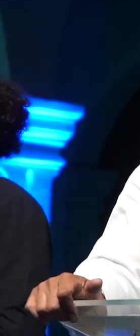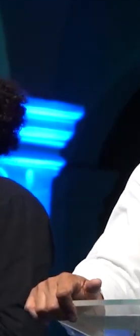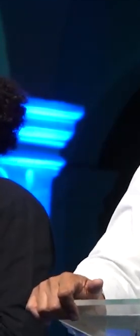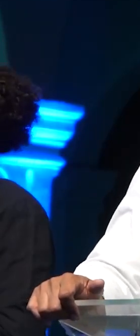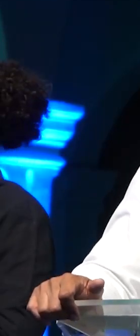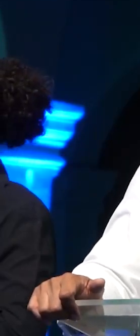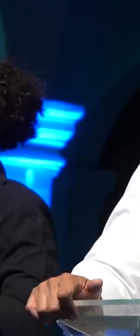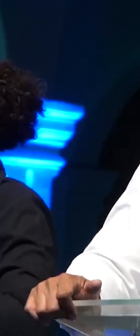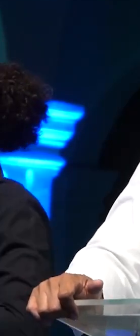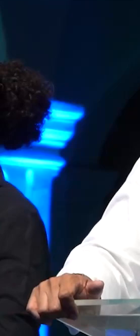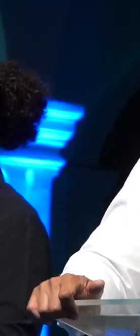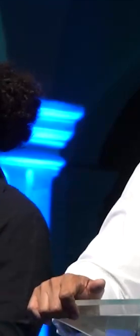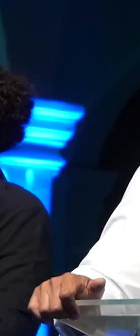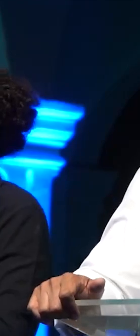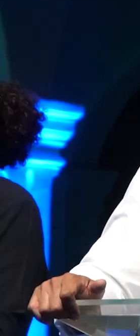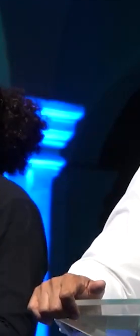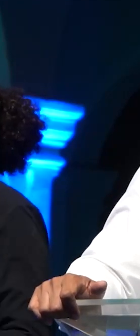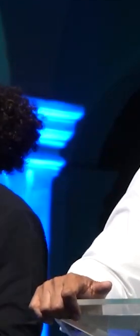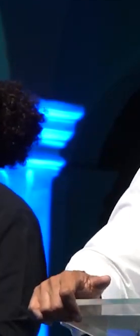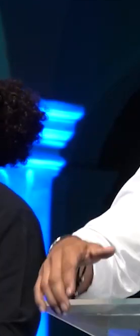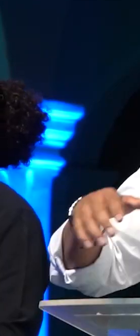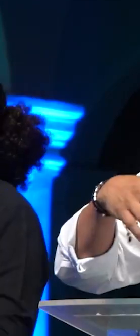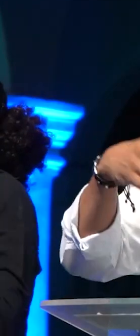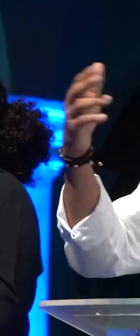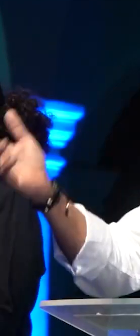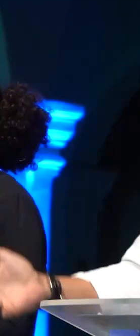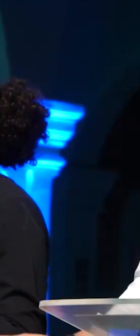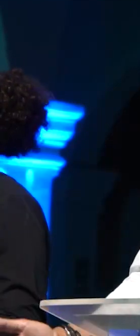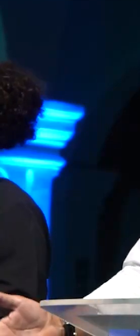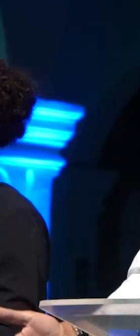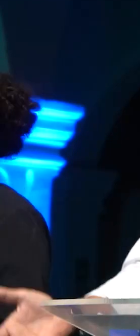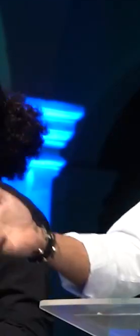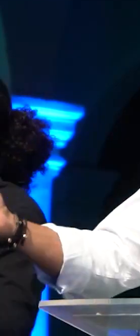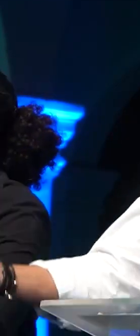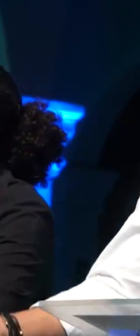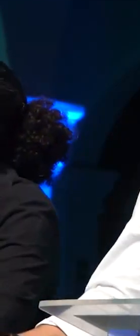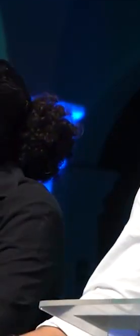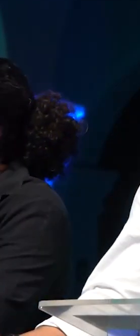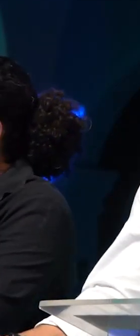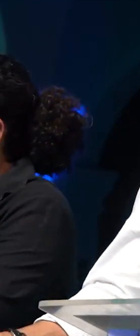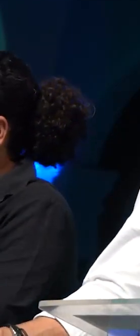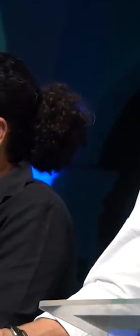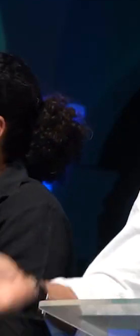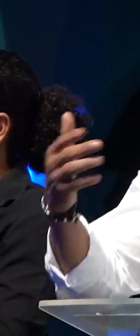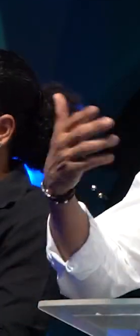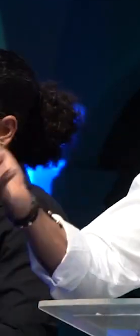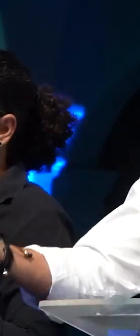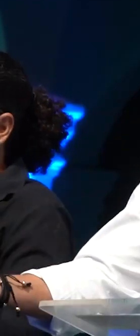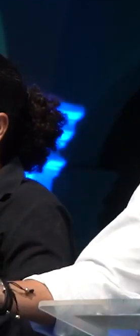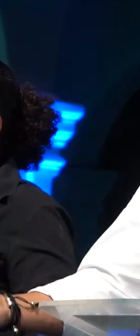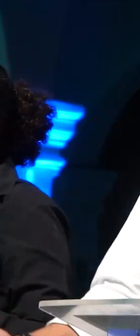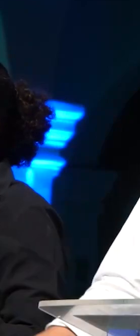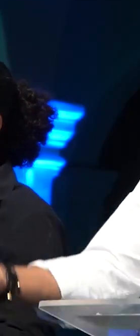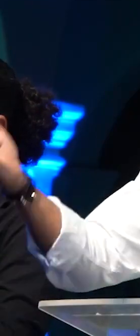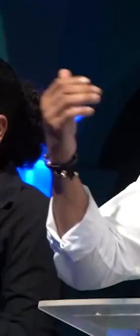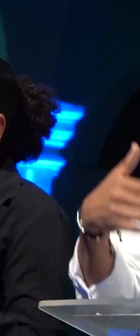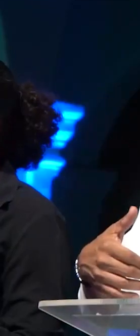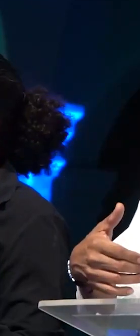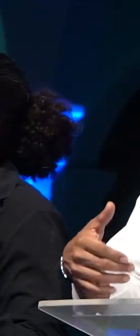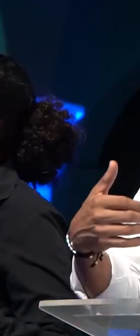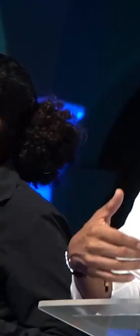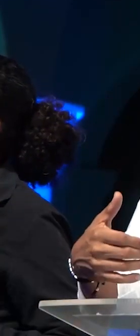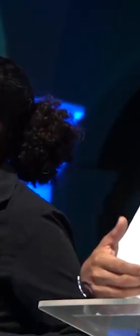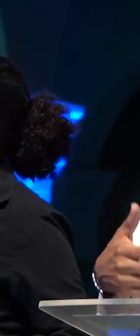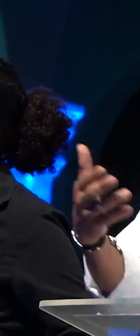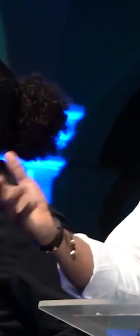Universidad del Magdalena por cualquier otra y hubiese servido igual, porque lo que hace es generalidades. Eso es un logro estocástico. Eso no nos va a reemplazar. La